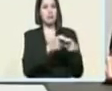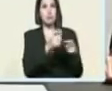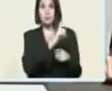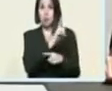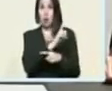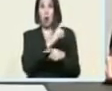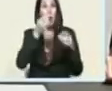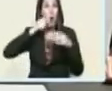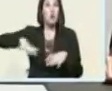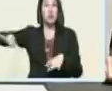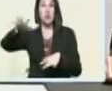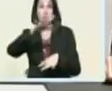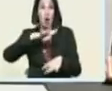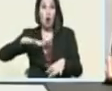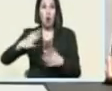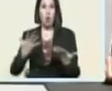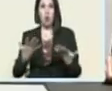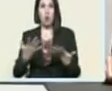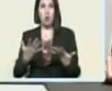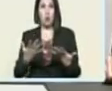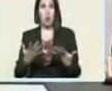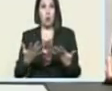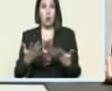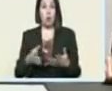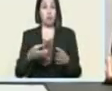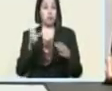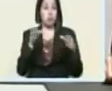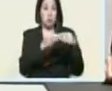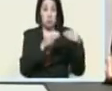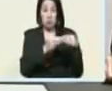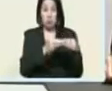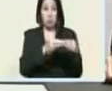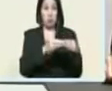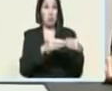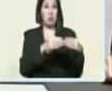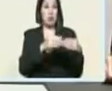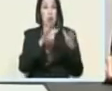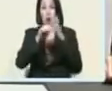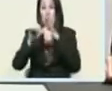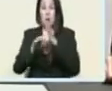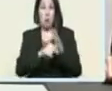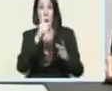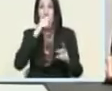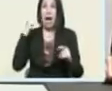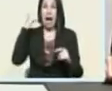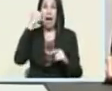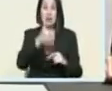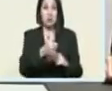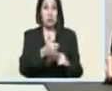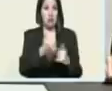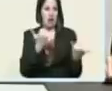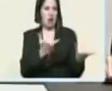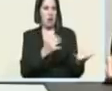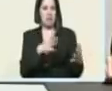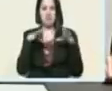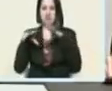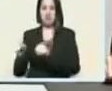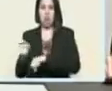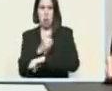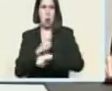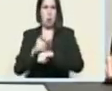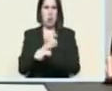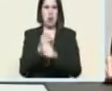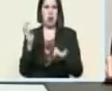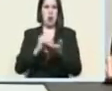país 168 años y lo saqueó. No una minoría que pretende volver al gobierno para volver a